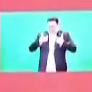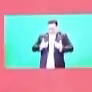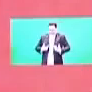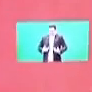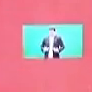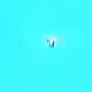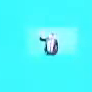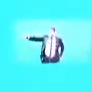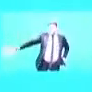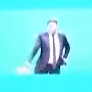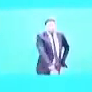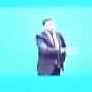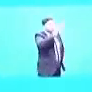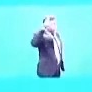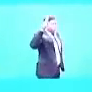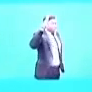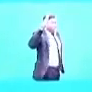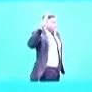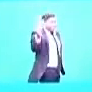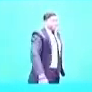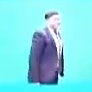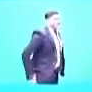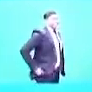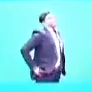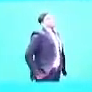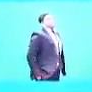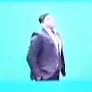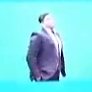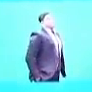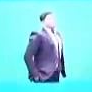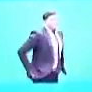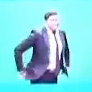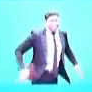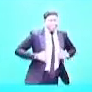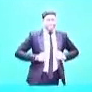PRM y eso puede dar al traste de manera negativa